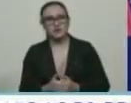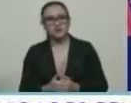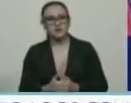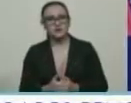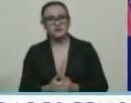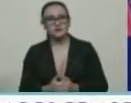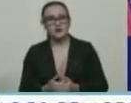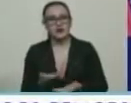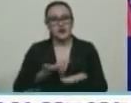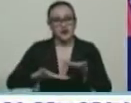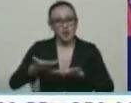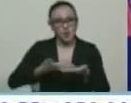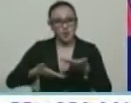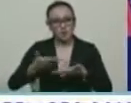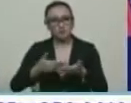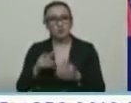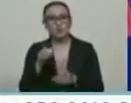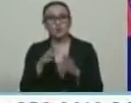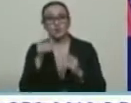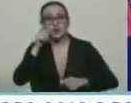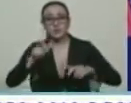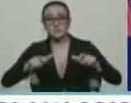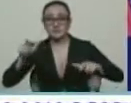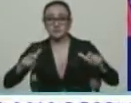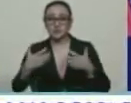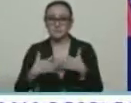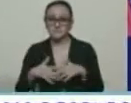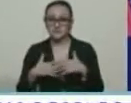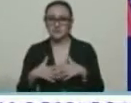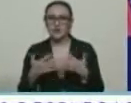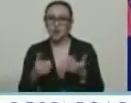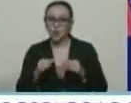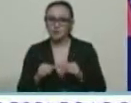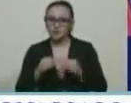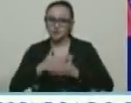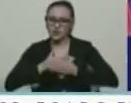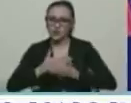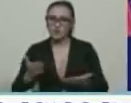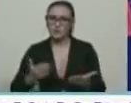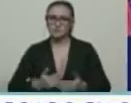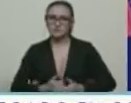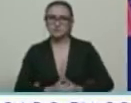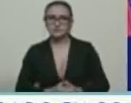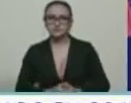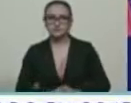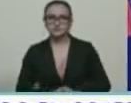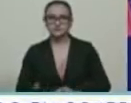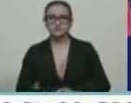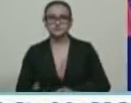ambiente de negocios para los empresarios y tenemos que continuar con la colaboración. Yo